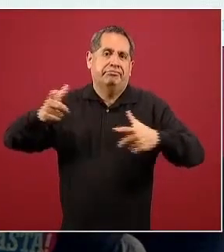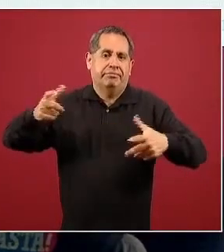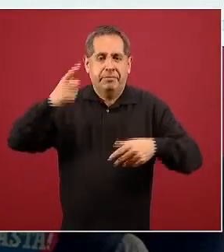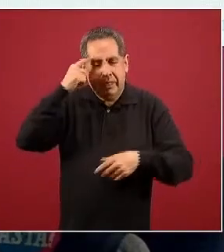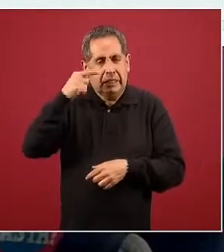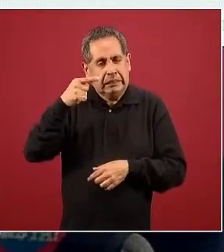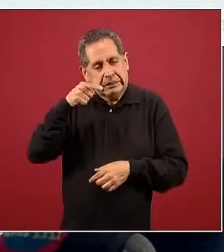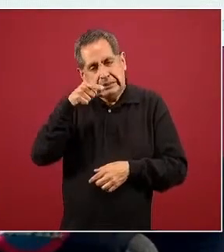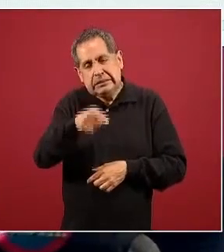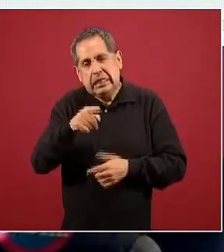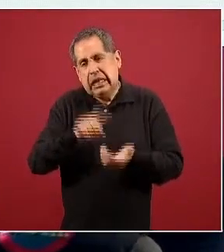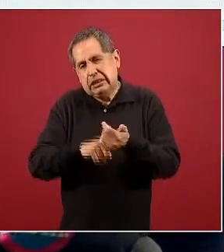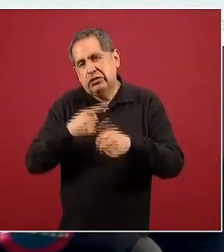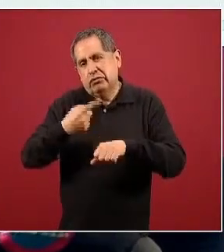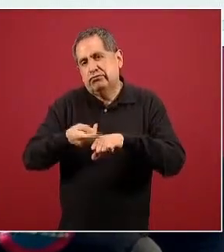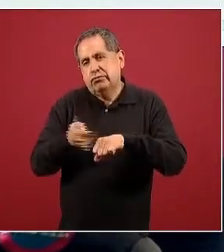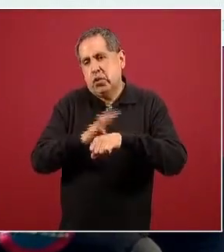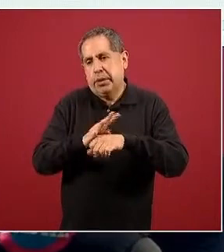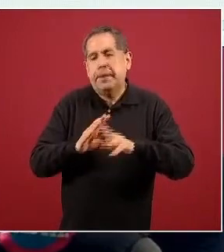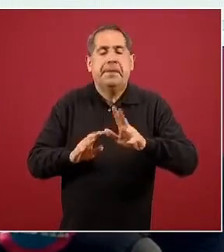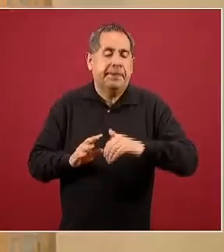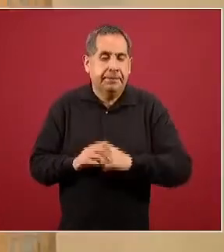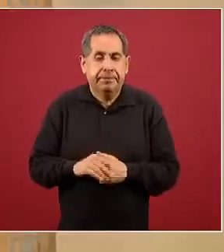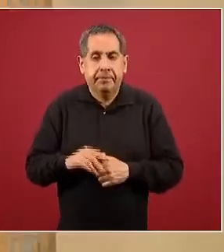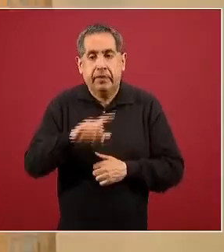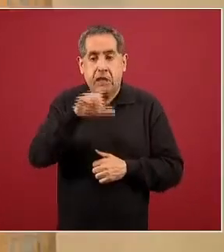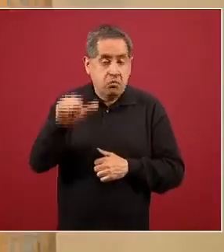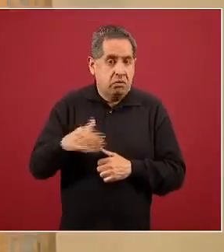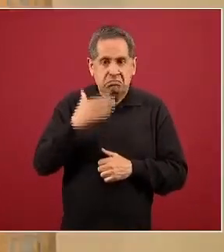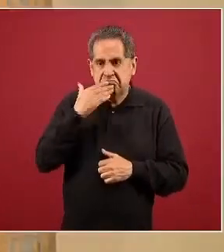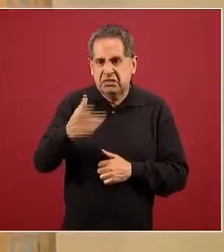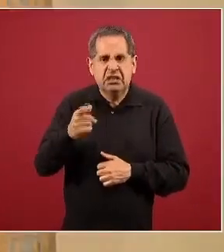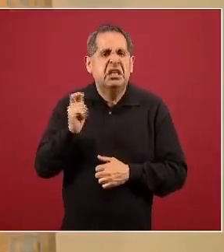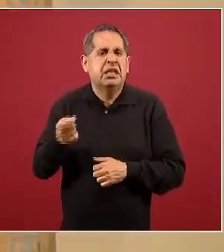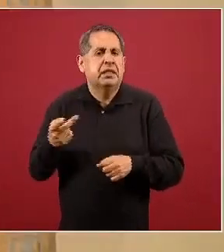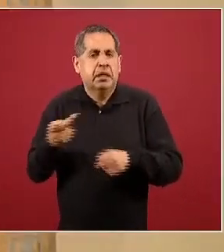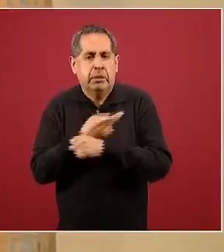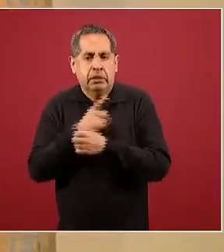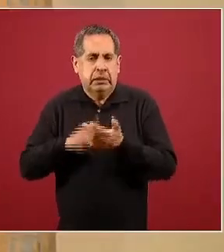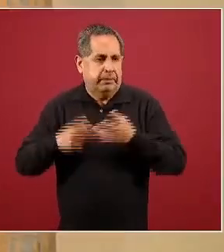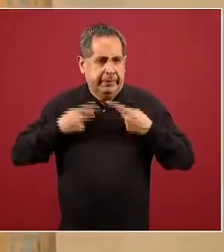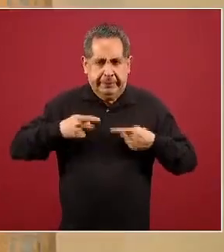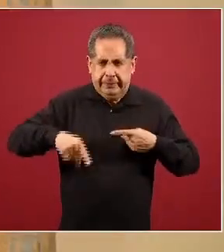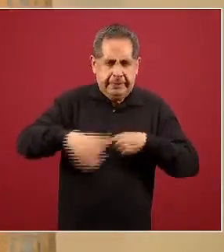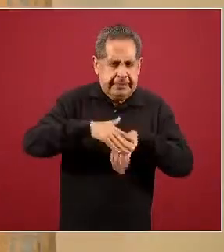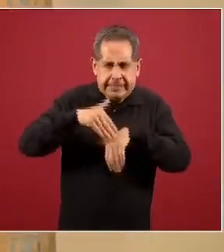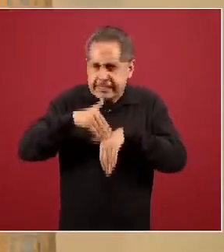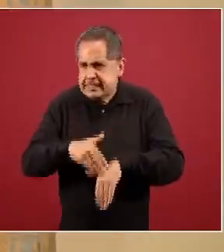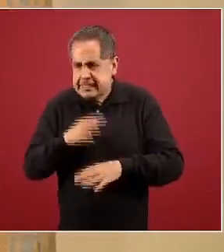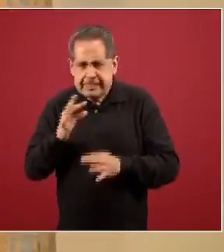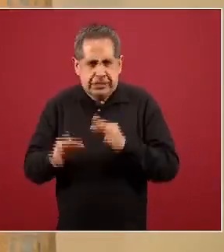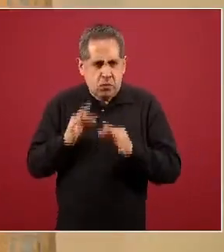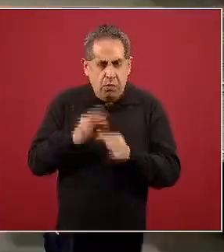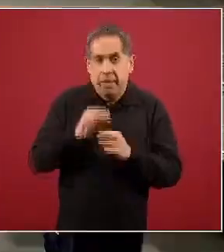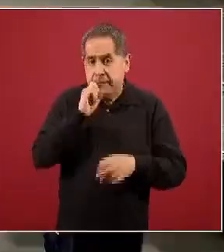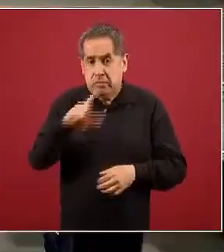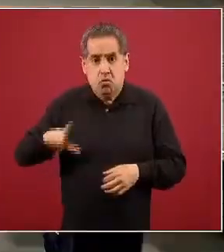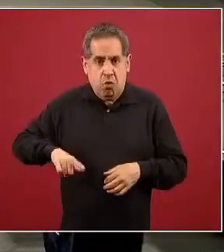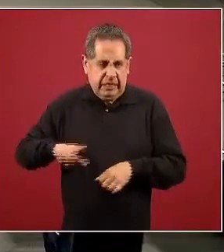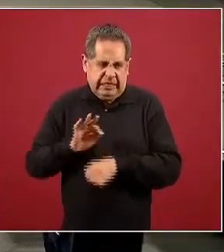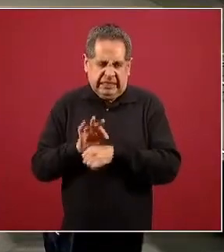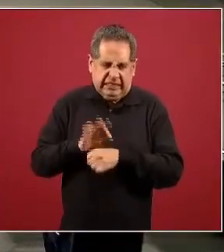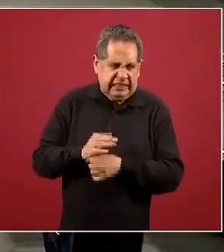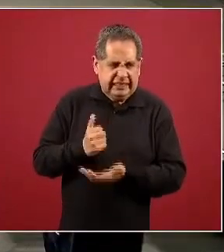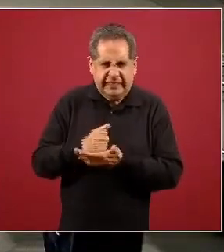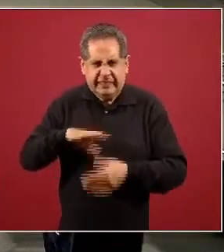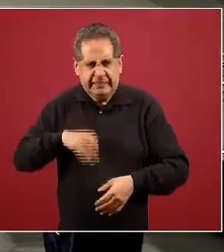la tasa de incidencia de casos, pero posteriormente, gracias a la intervención de toda la sociedad y de su gobierno